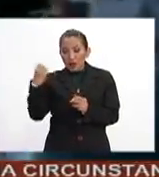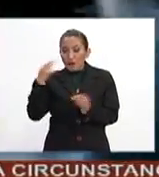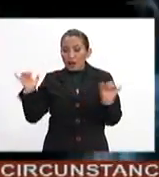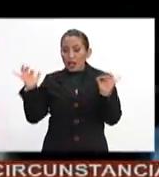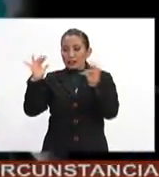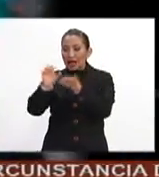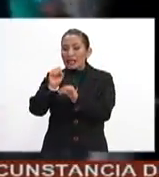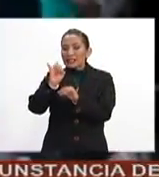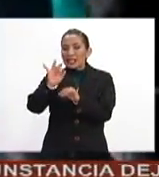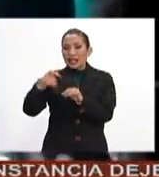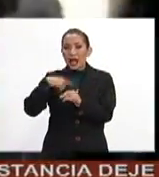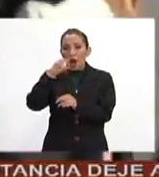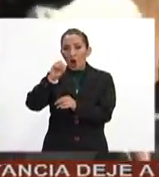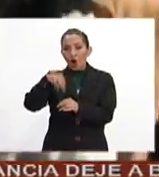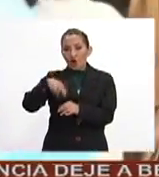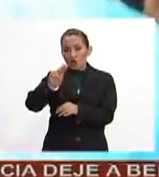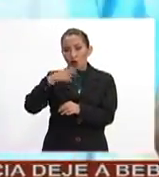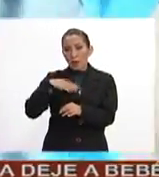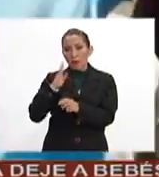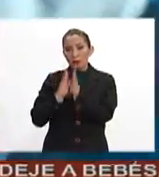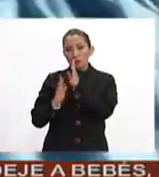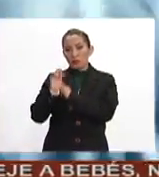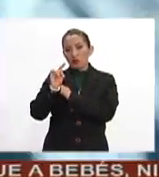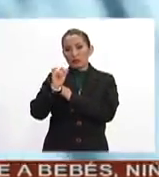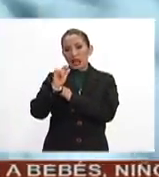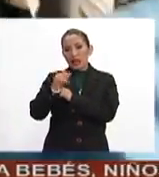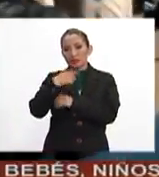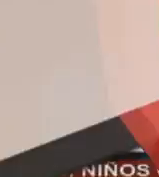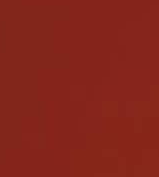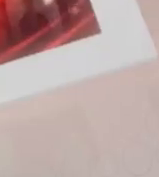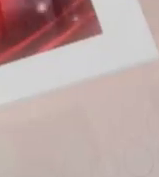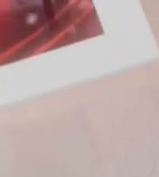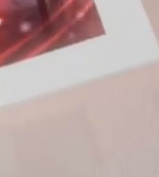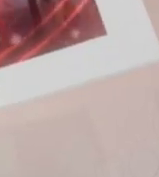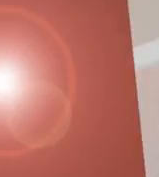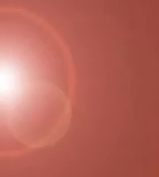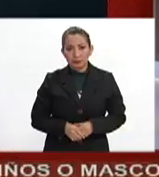conferencia sobre Siria en la sede de la ONU en Bruselas, Suiza.